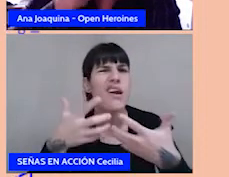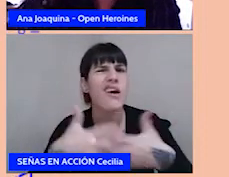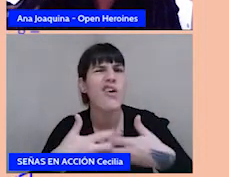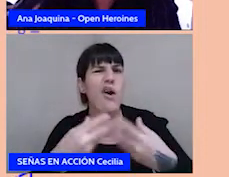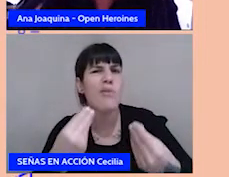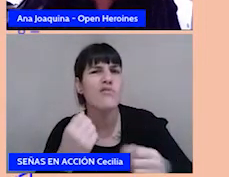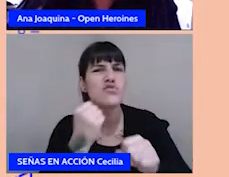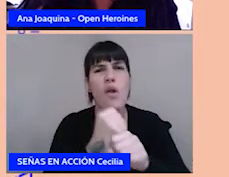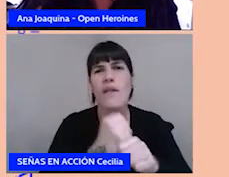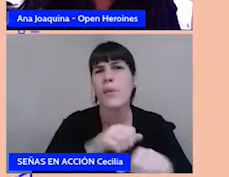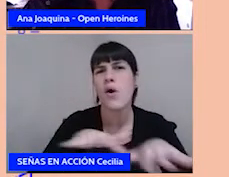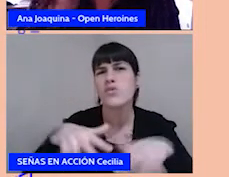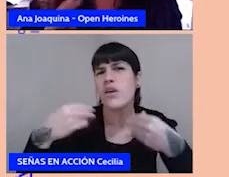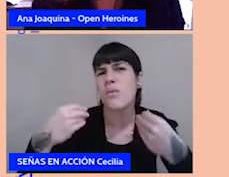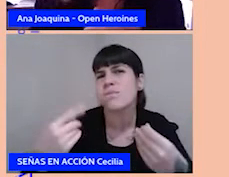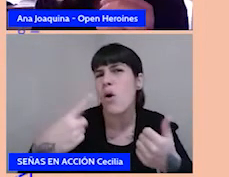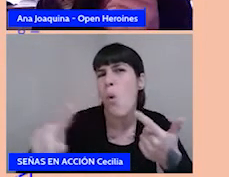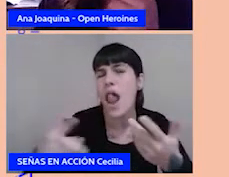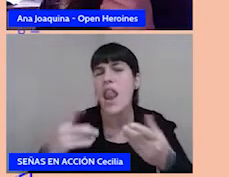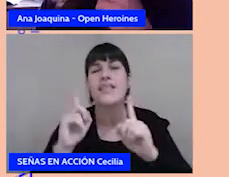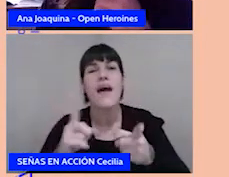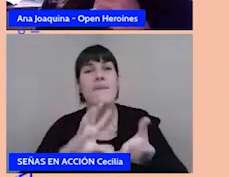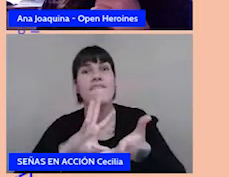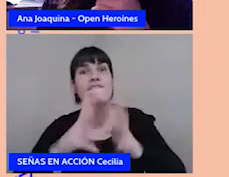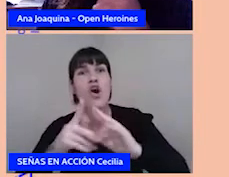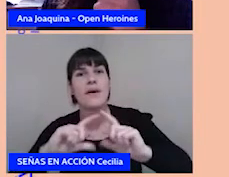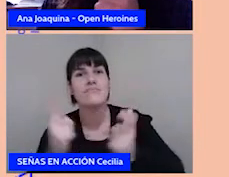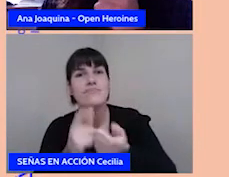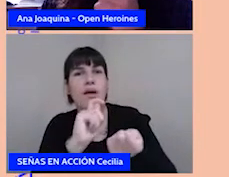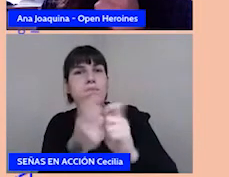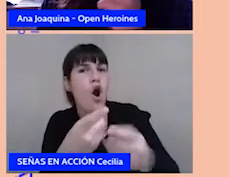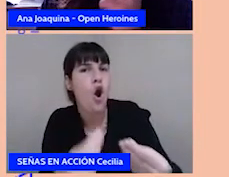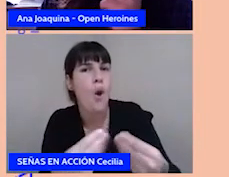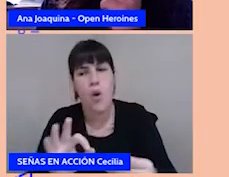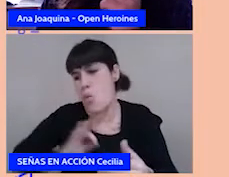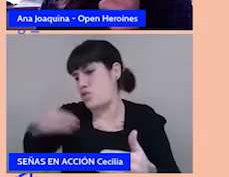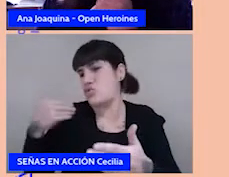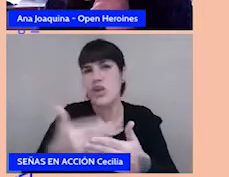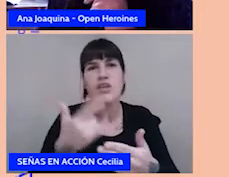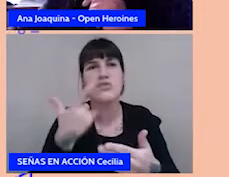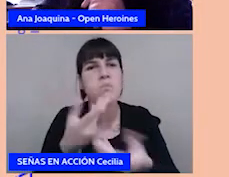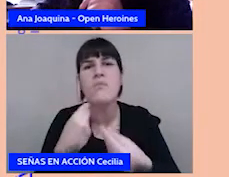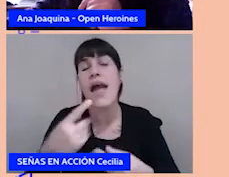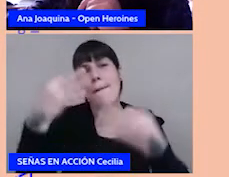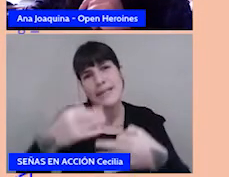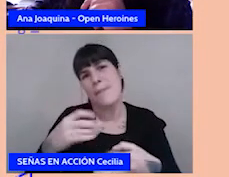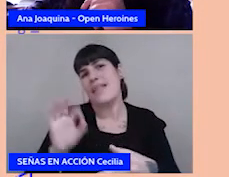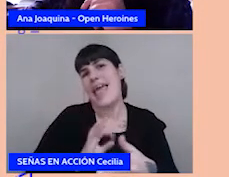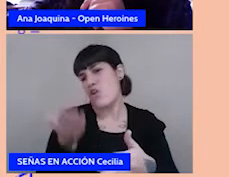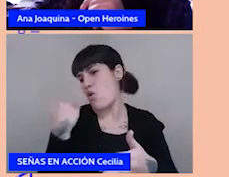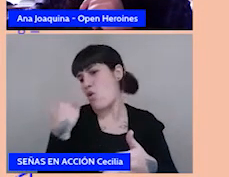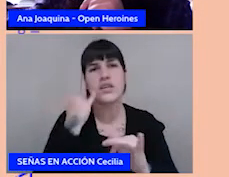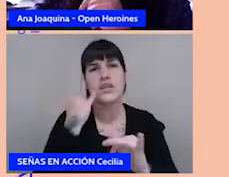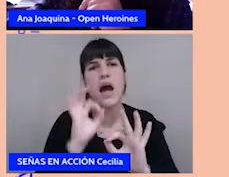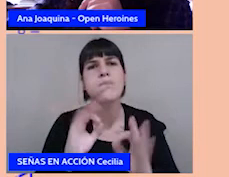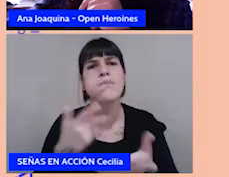qué impacto es el que han visto en los últimos años, ¿no? Creo que, bueno, especialmente en el último año, ¿no? Donde La